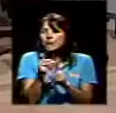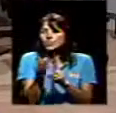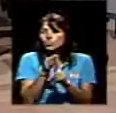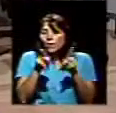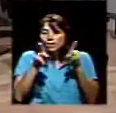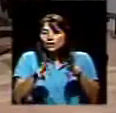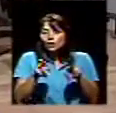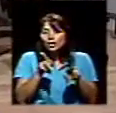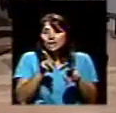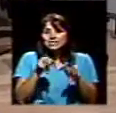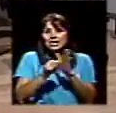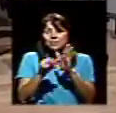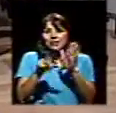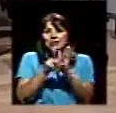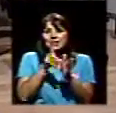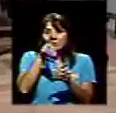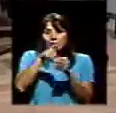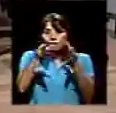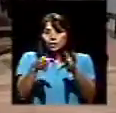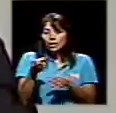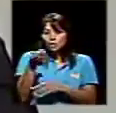ser una cosa importante para el país.